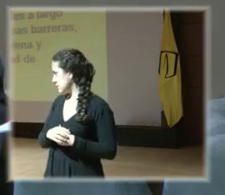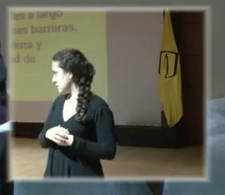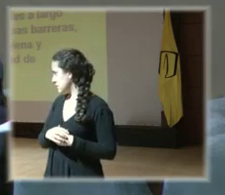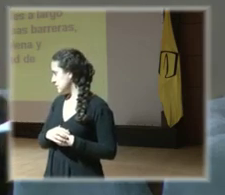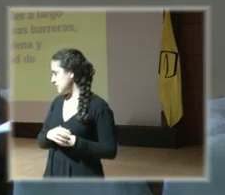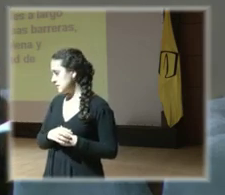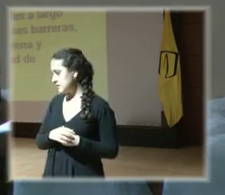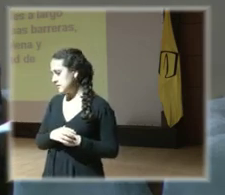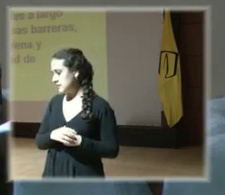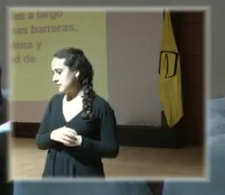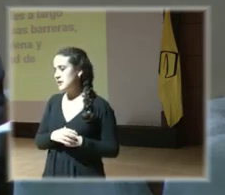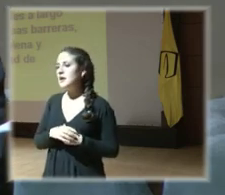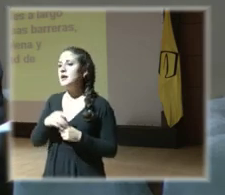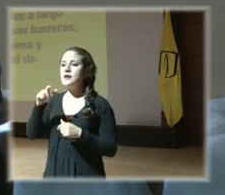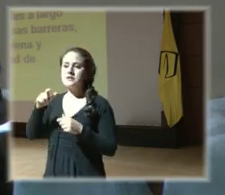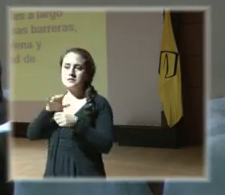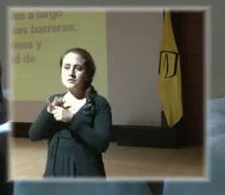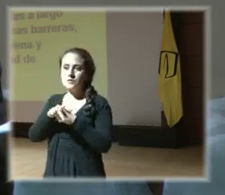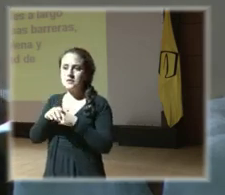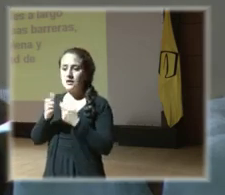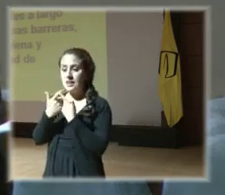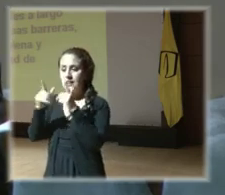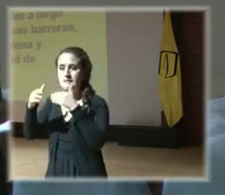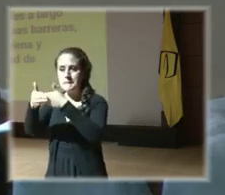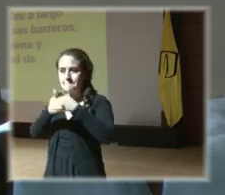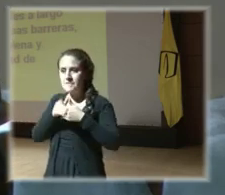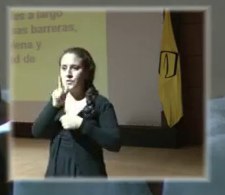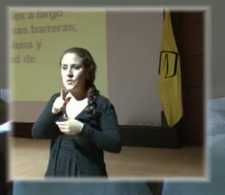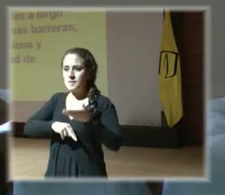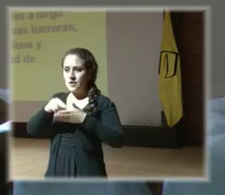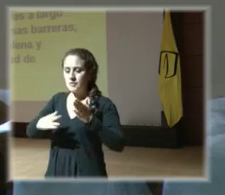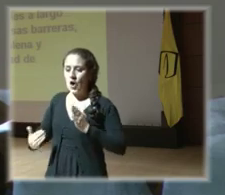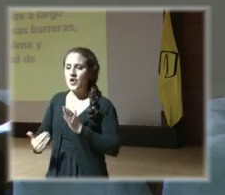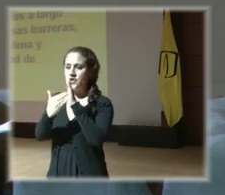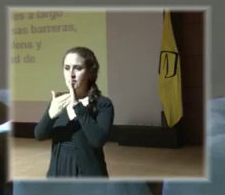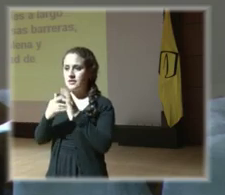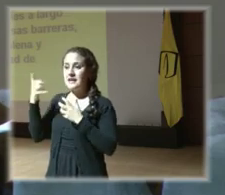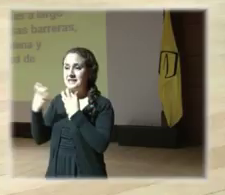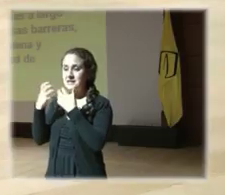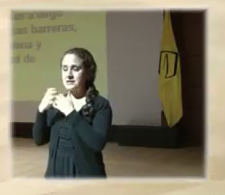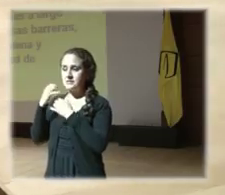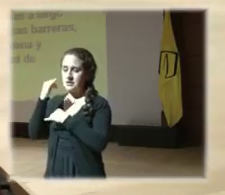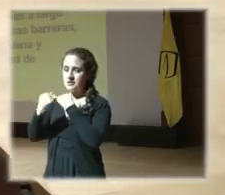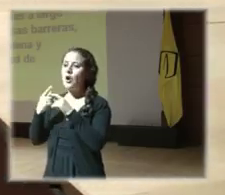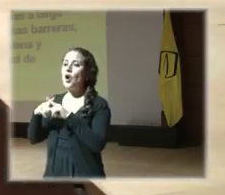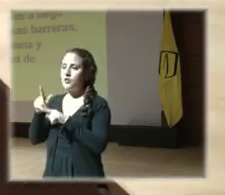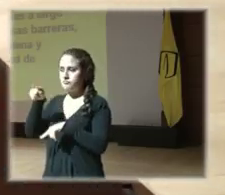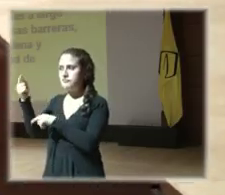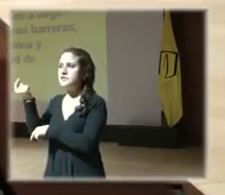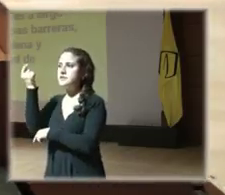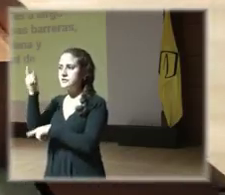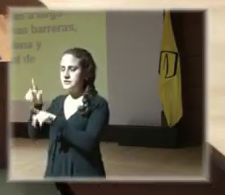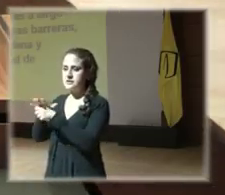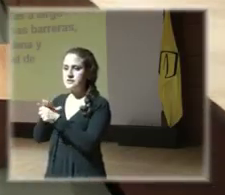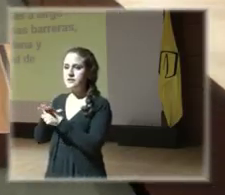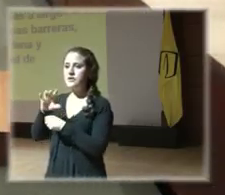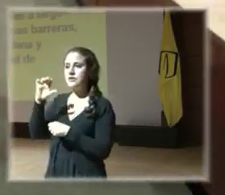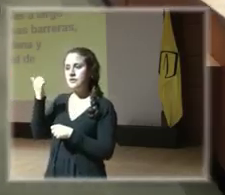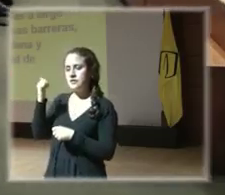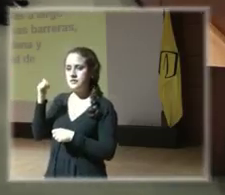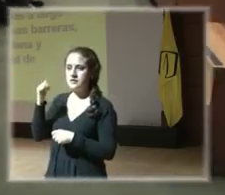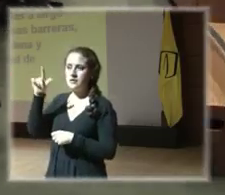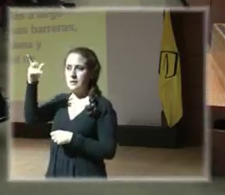actuó en violación de la convención. Y luego en el sistema interamericano tenemos muy pocos. Tenemos el caso de Ximénez López